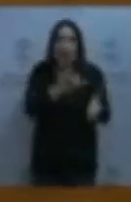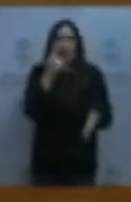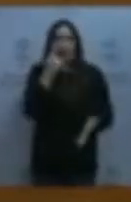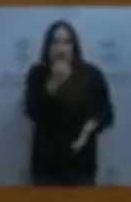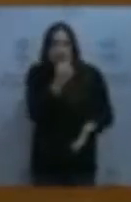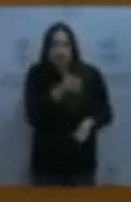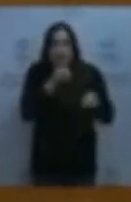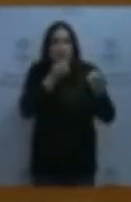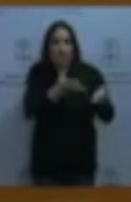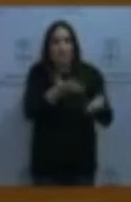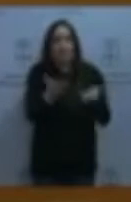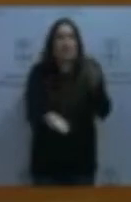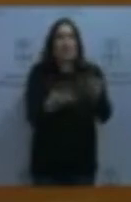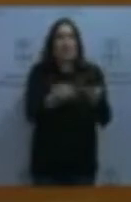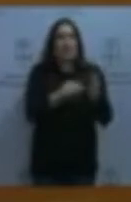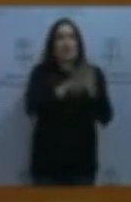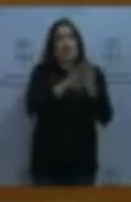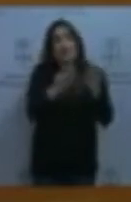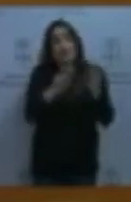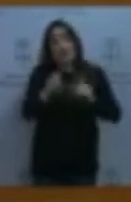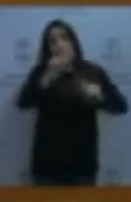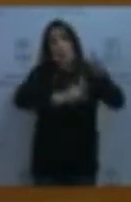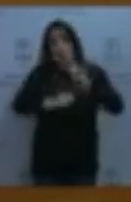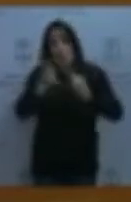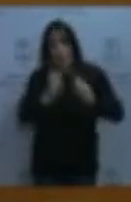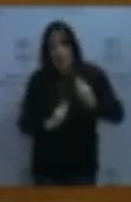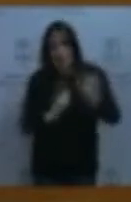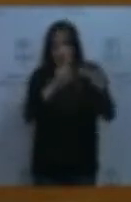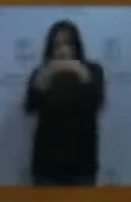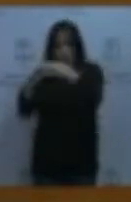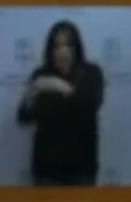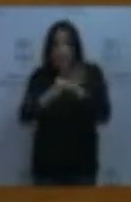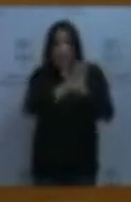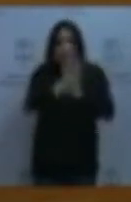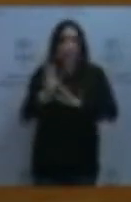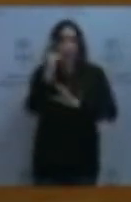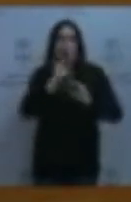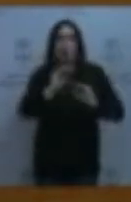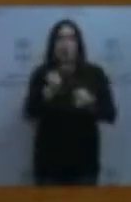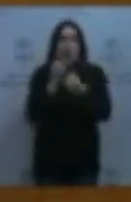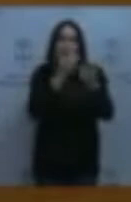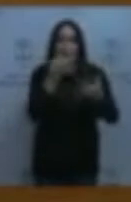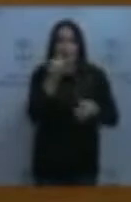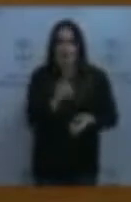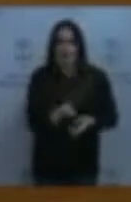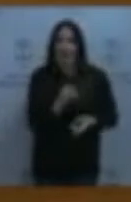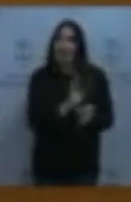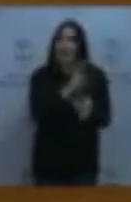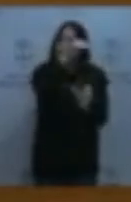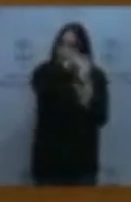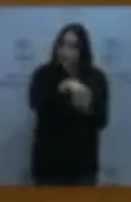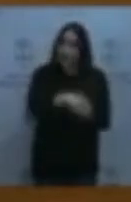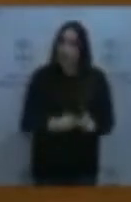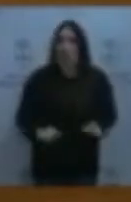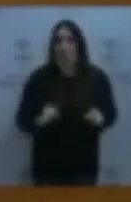denuncias realizadas por las asociaciones profesionales y colectivos vecinales. Y en ella deben encarar los costos sociales y